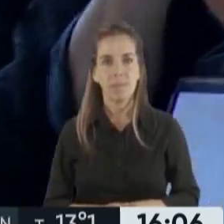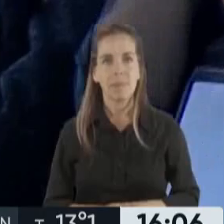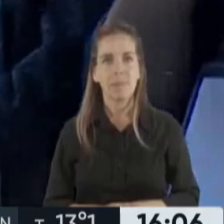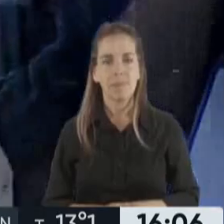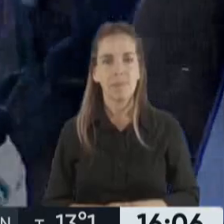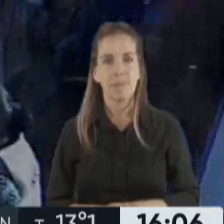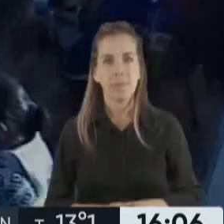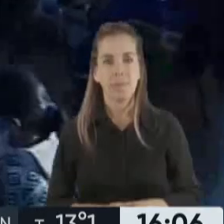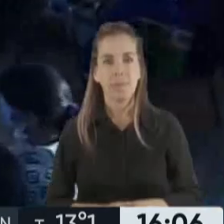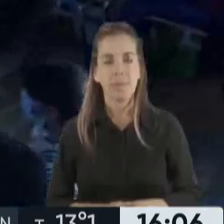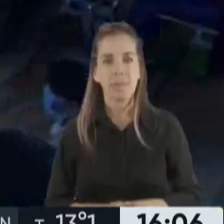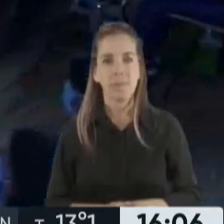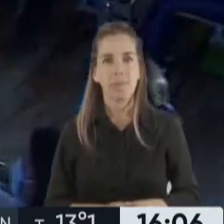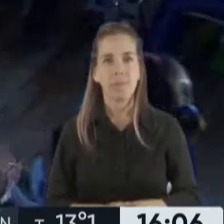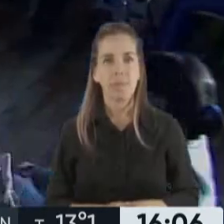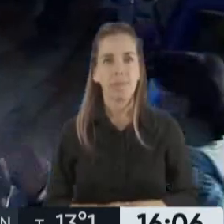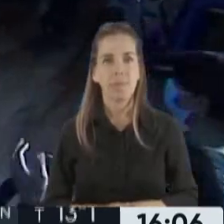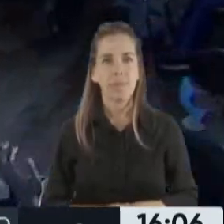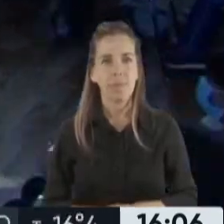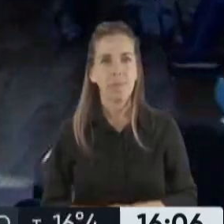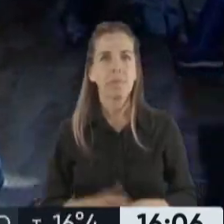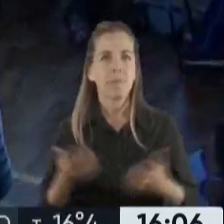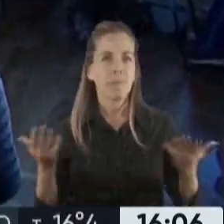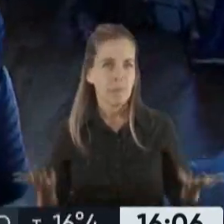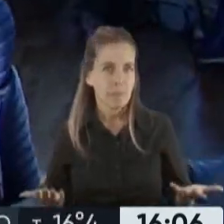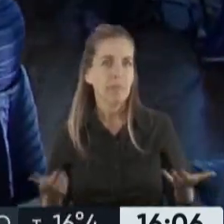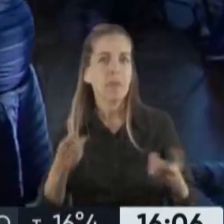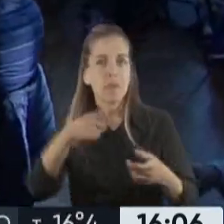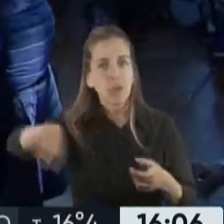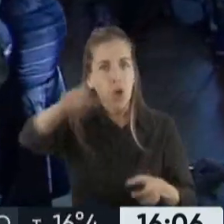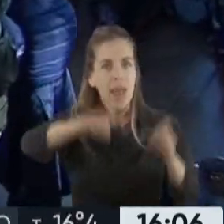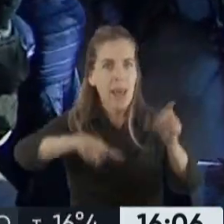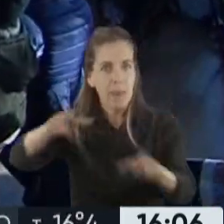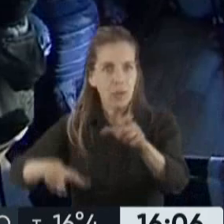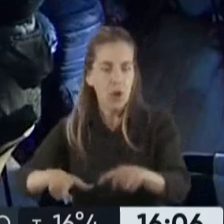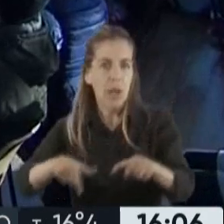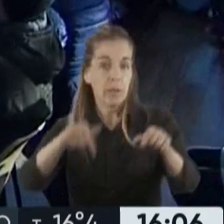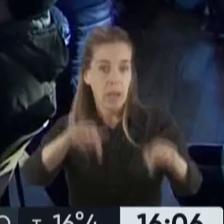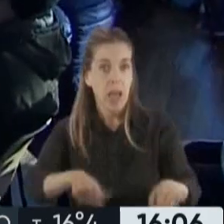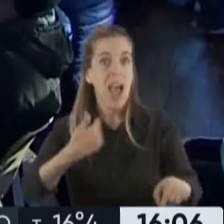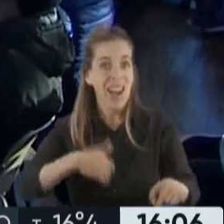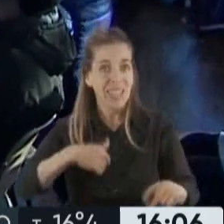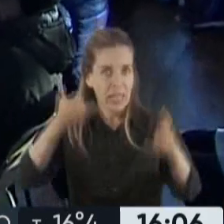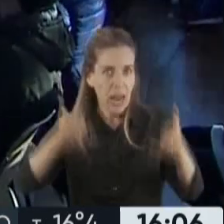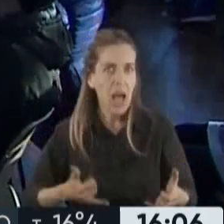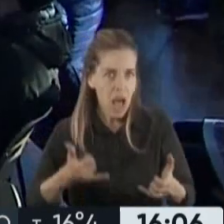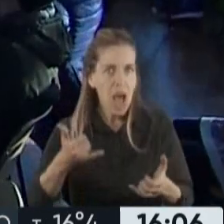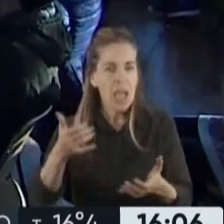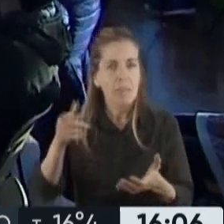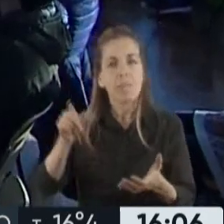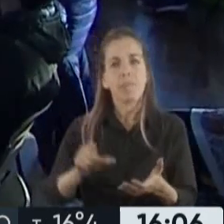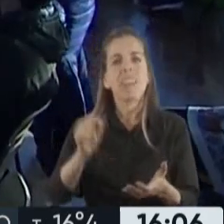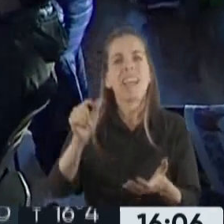Alguien dirá, bueno, están tomando un crédito, en la Argentina se está endeudando. Sí, nos